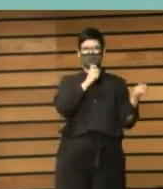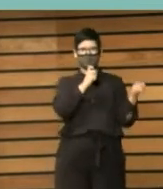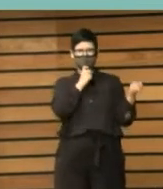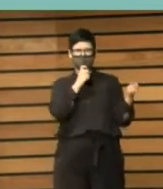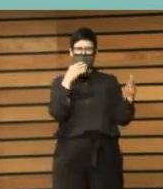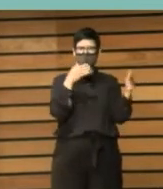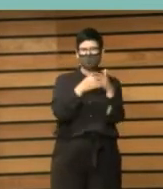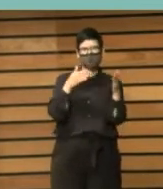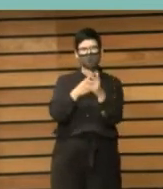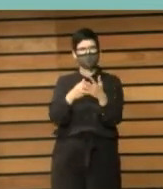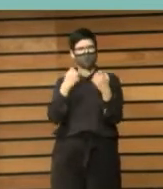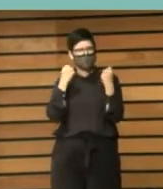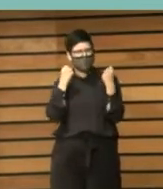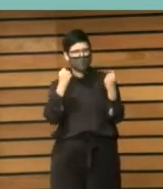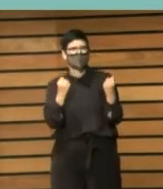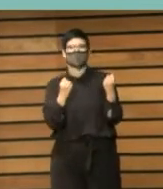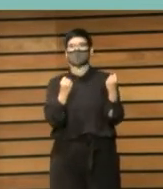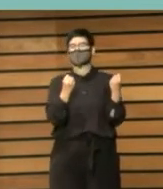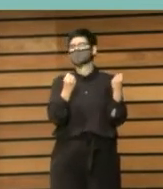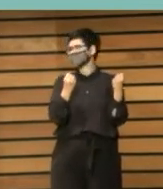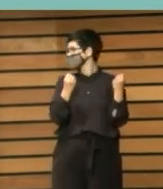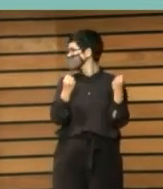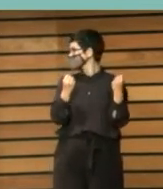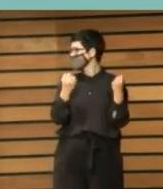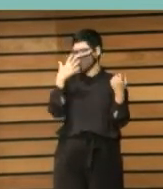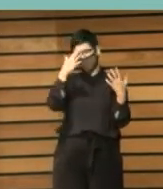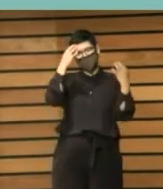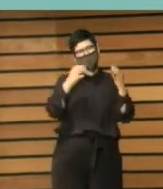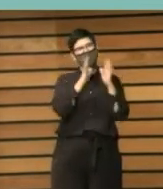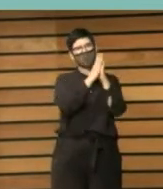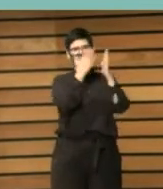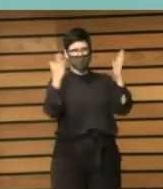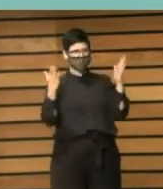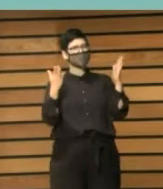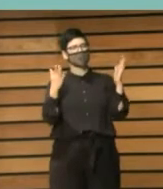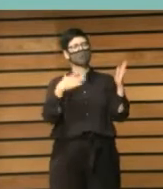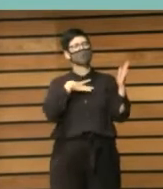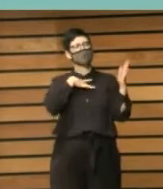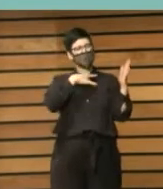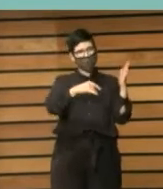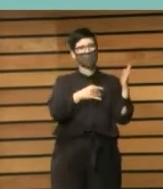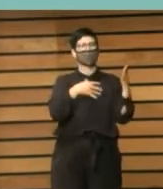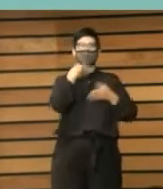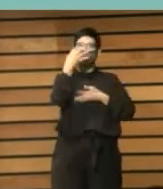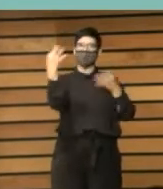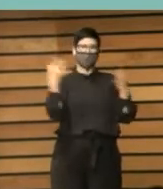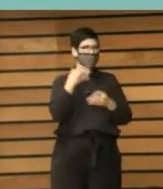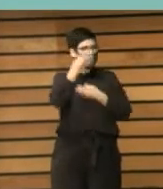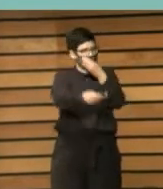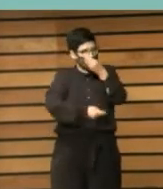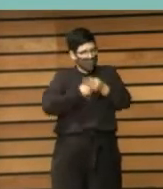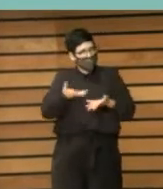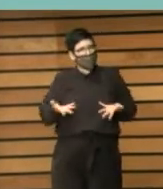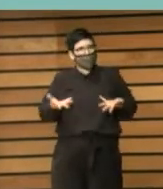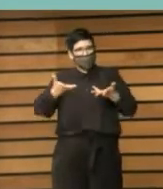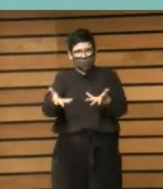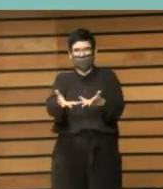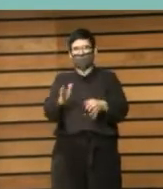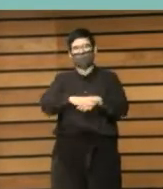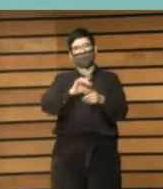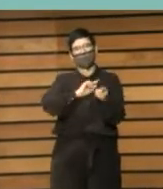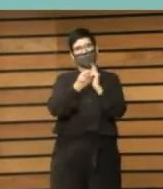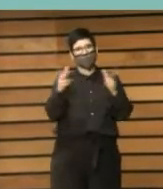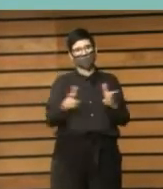todos los lugares, creo que las bibliotecas sí pueden y deben hacer mucho ahí. ¿Tú, Joao, qué opinas? Yo sí,